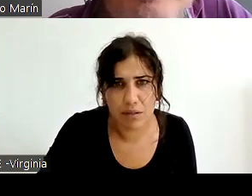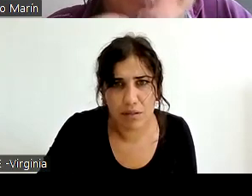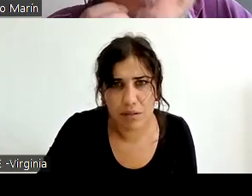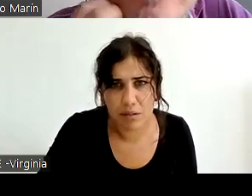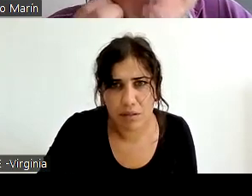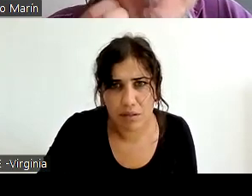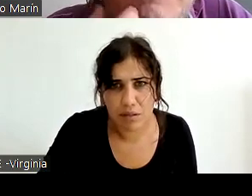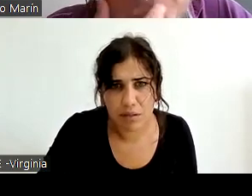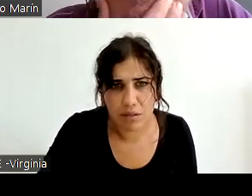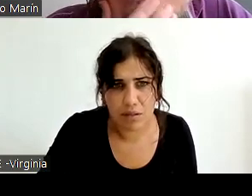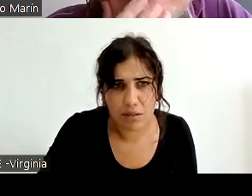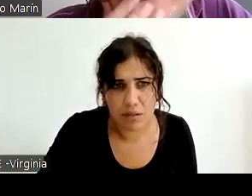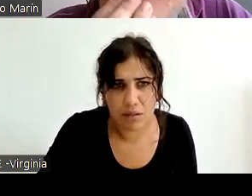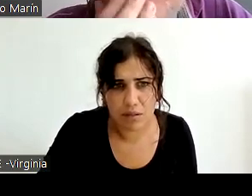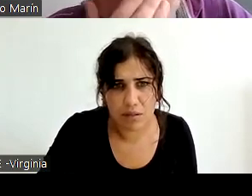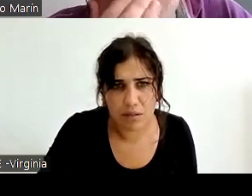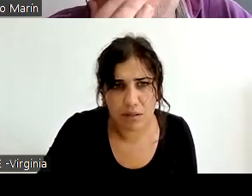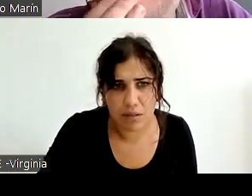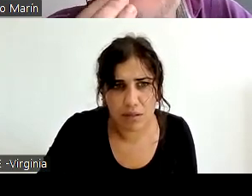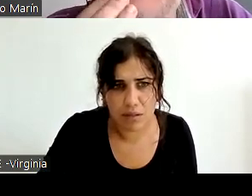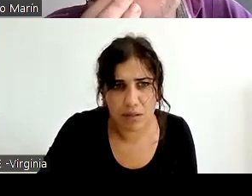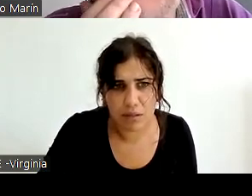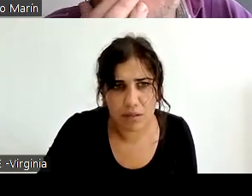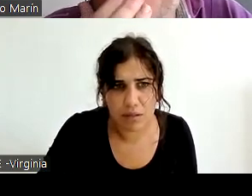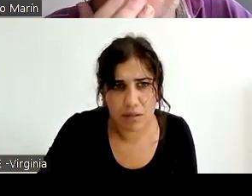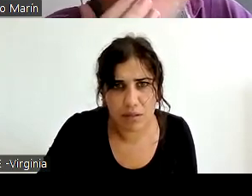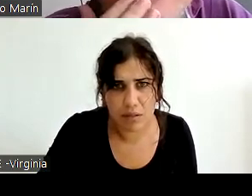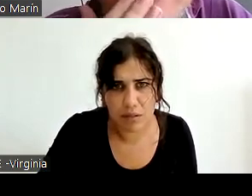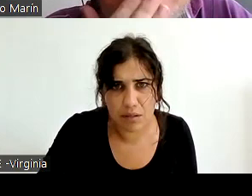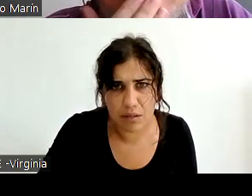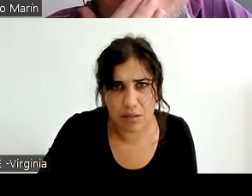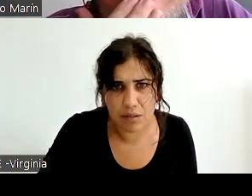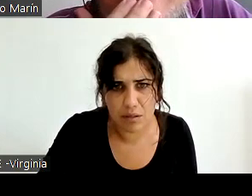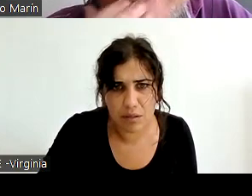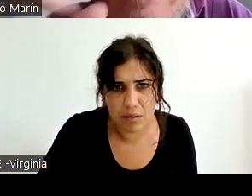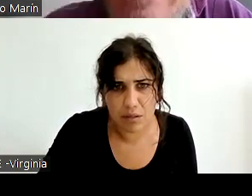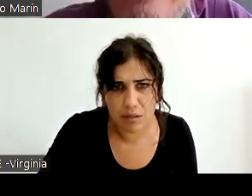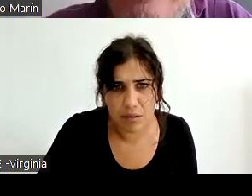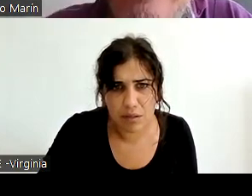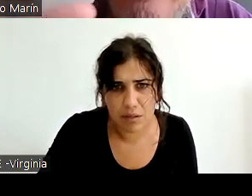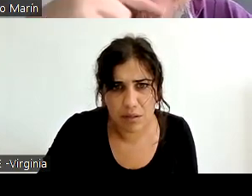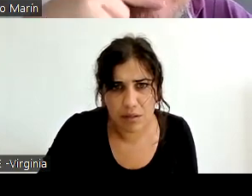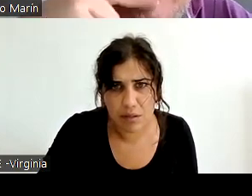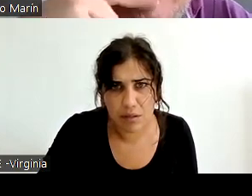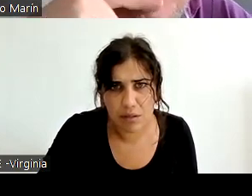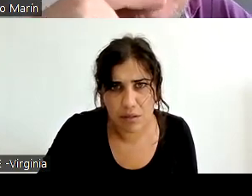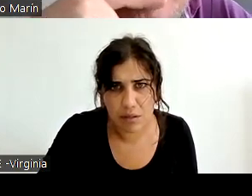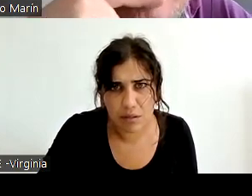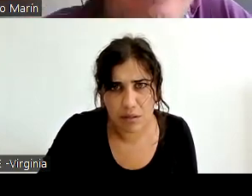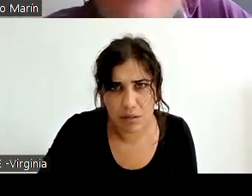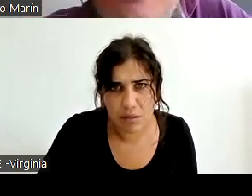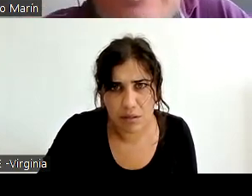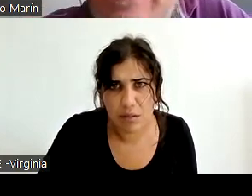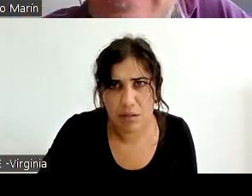No sé si la ves, Carmelo. Tenemos a Virginia aquí en la